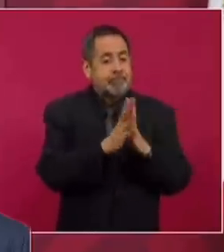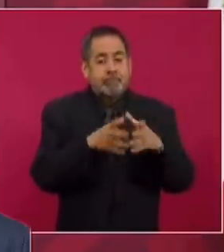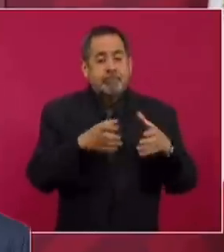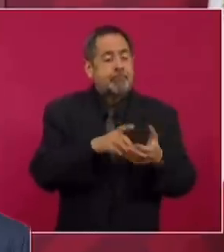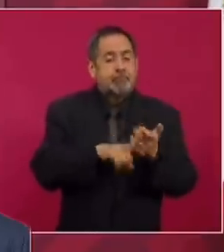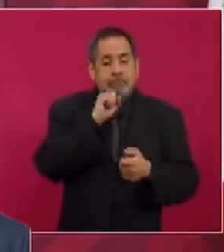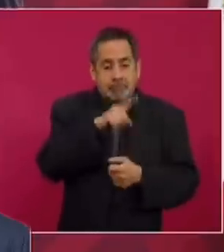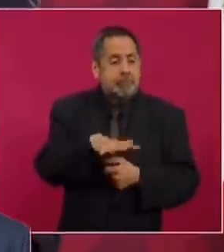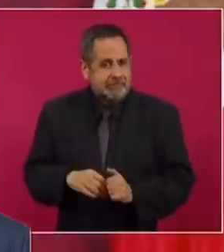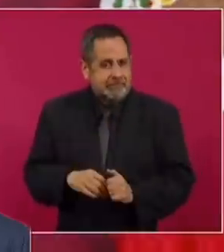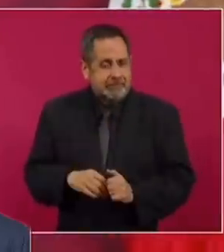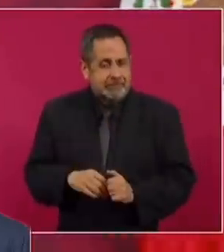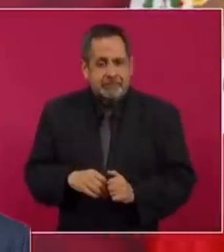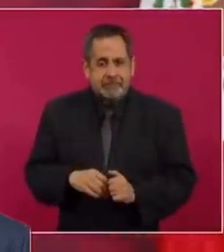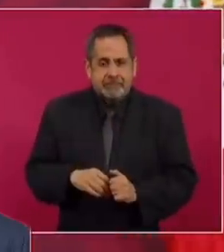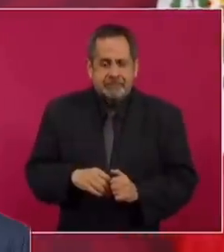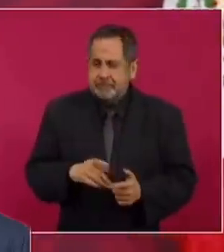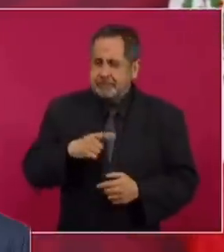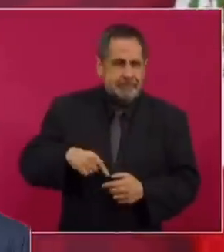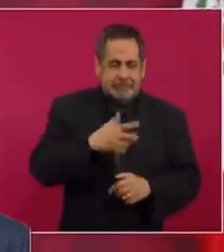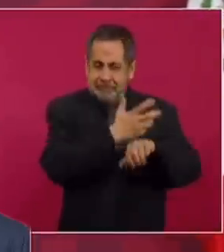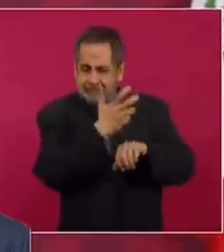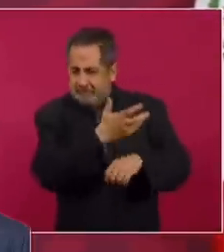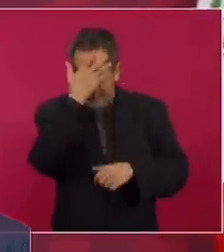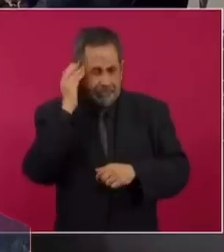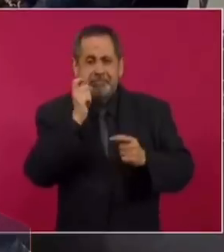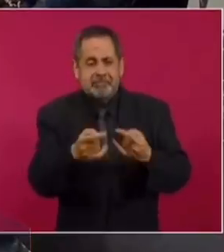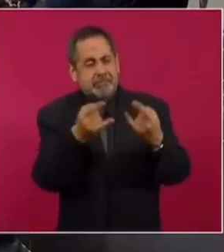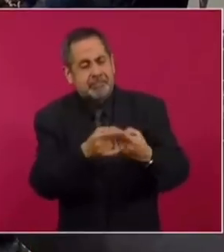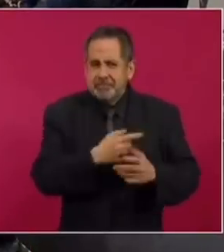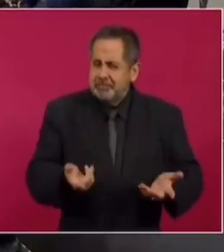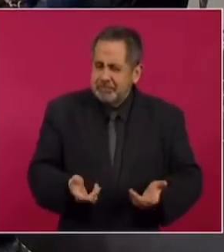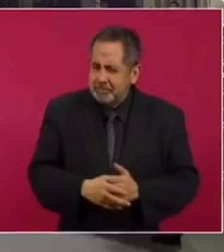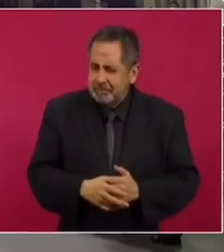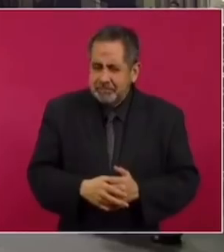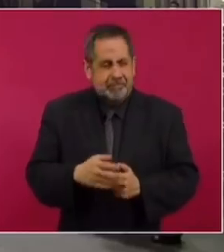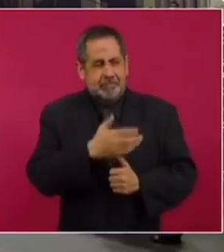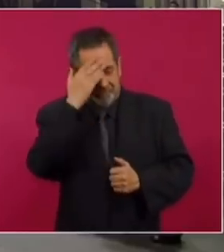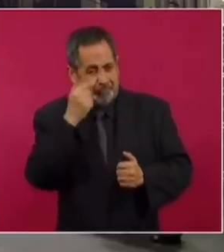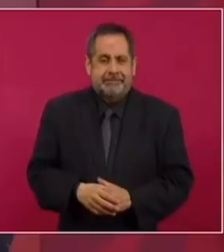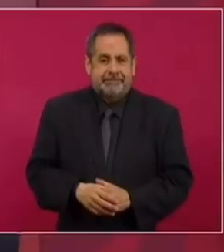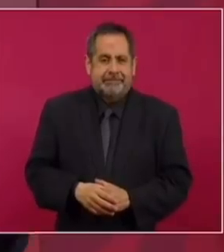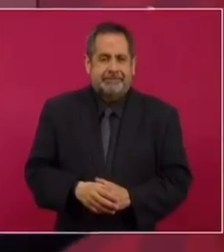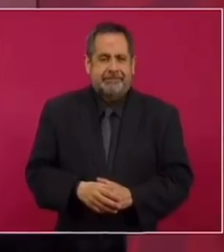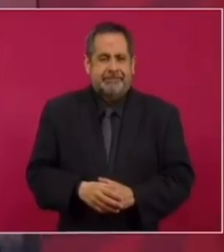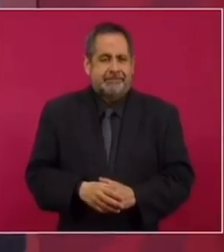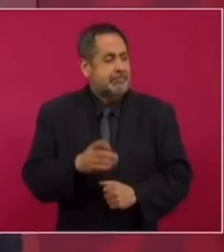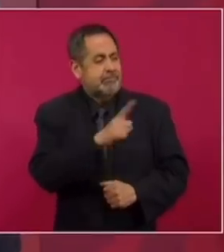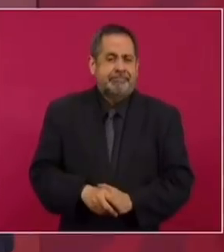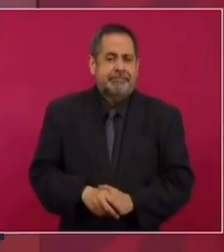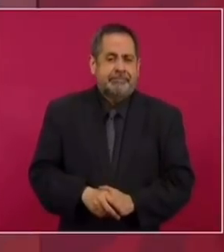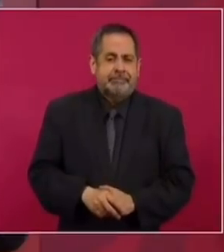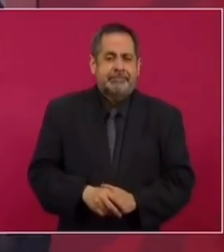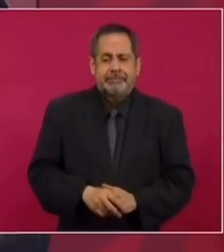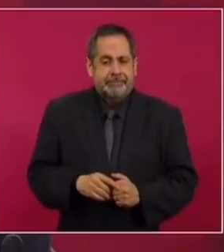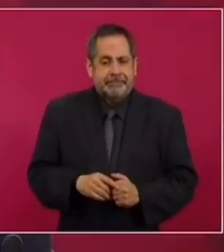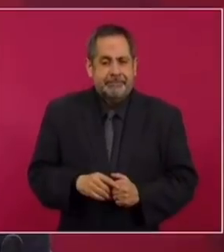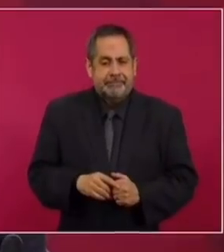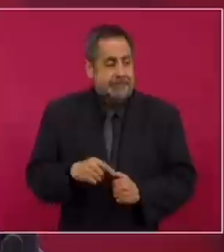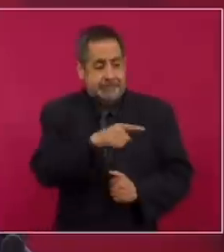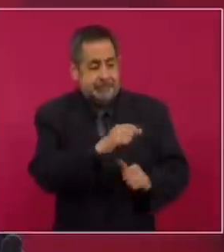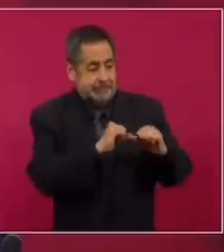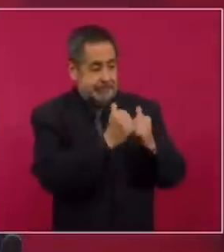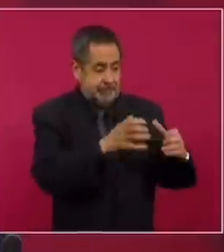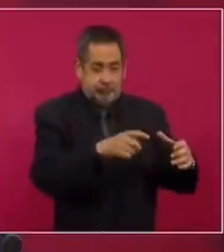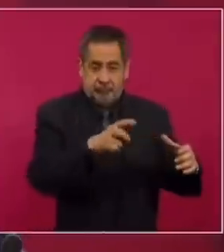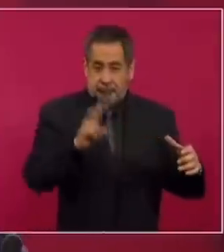fraude electoral de 2006. ¿Que eso no lo saben en Estados Unidos? ¿No lo sabe el Departamento de Estado? ¿No lo sabe la CIA? ¿No lo saben las otras agencias? ¿Y creen que esa asociación